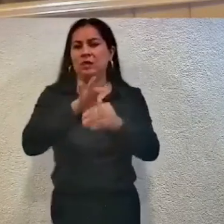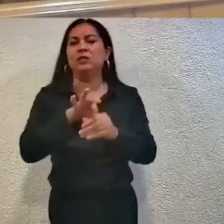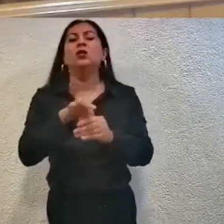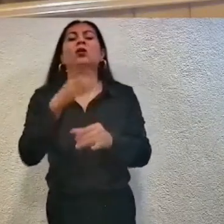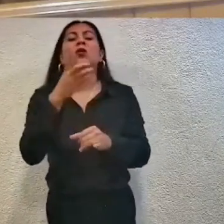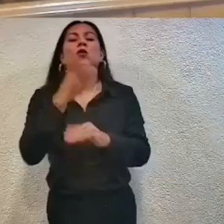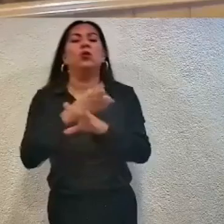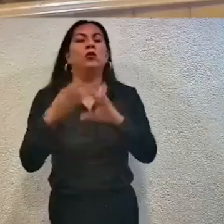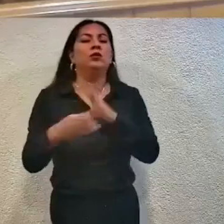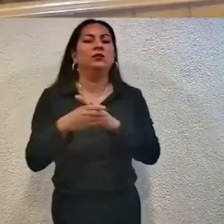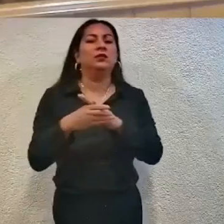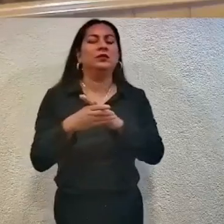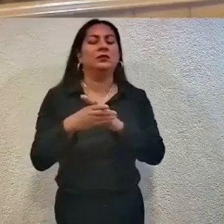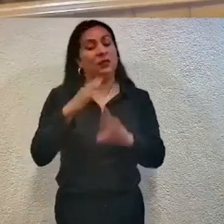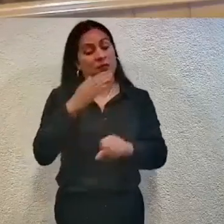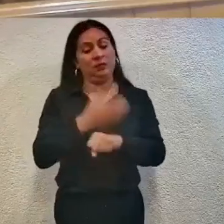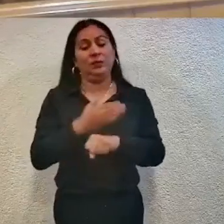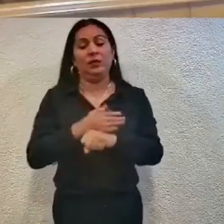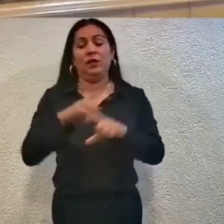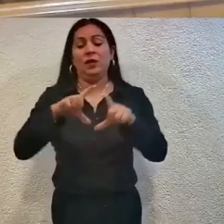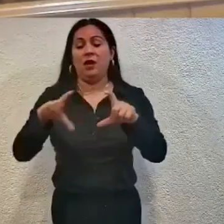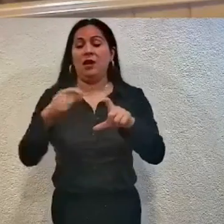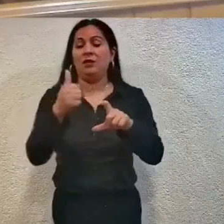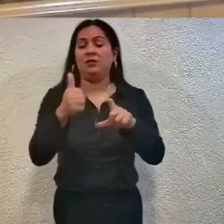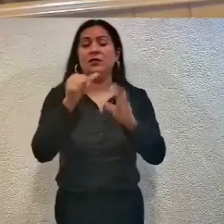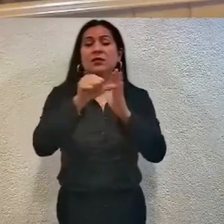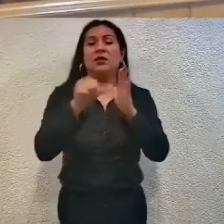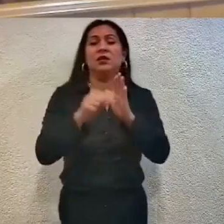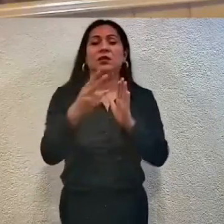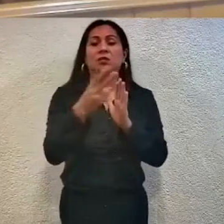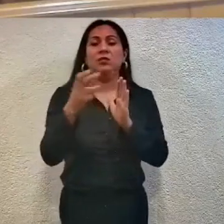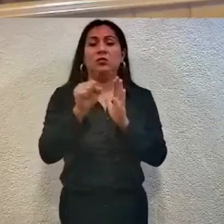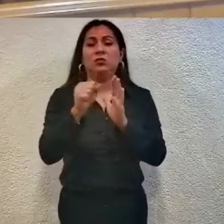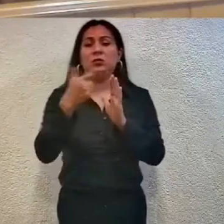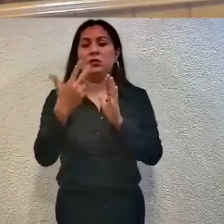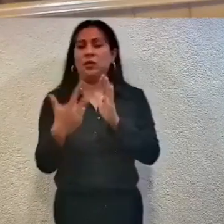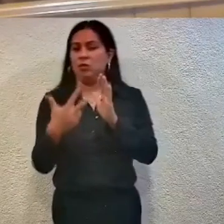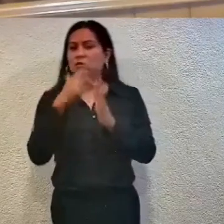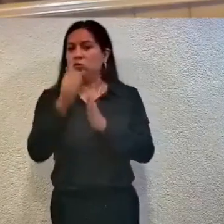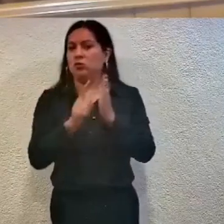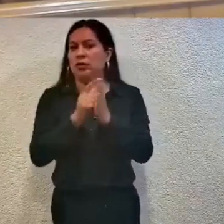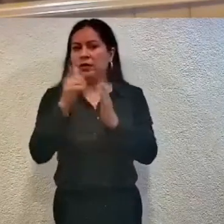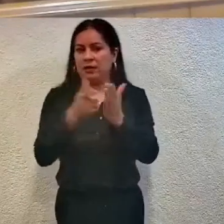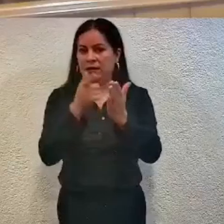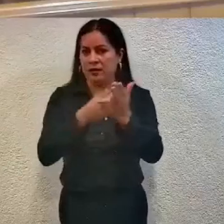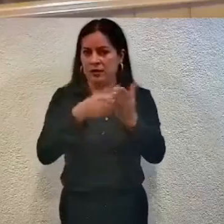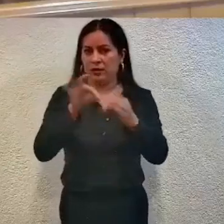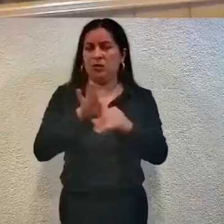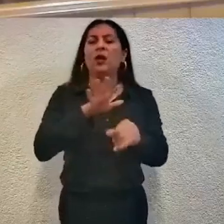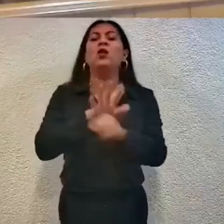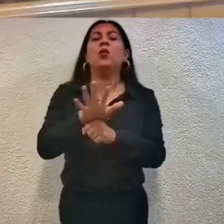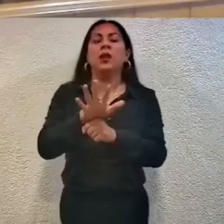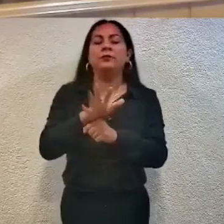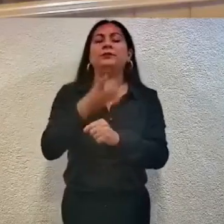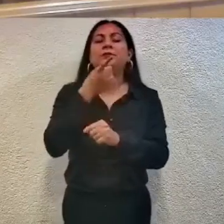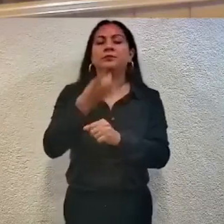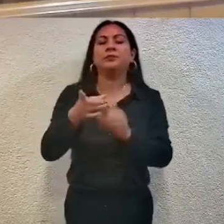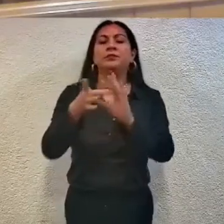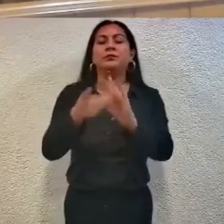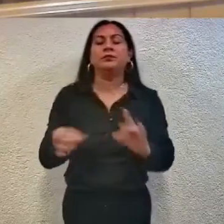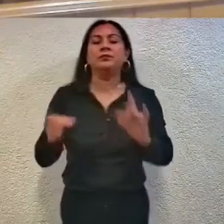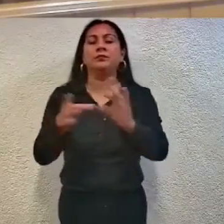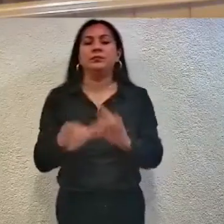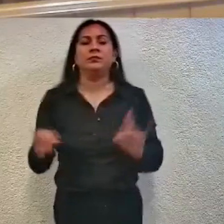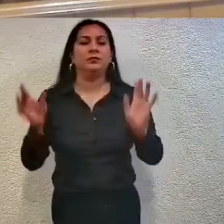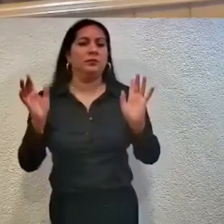jornada electoral. Hechos que constituyen infracción al párrafo sexto del artículo 278 de la Ley Electoral, el